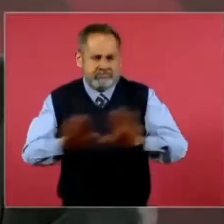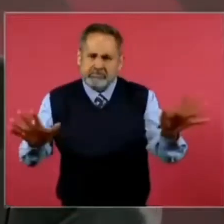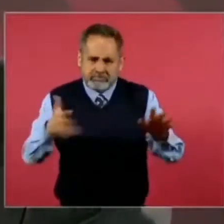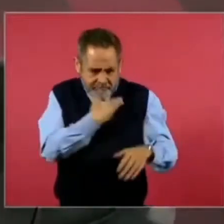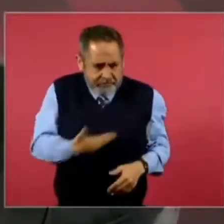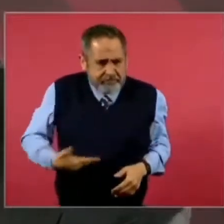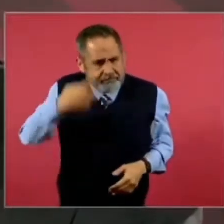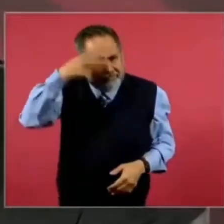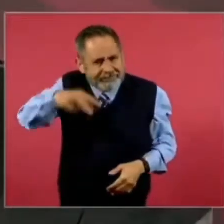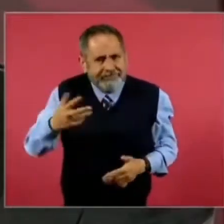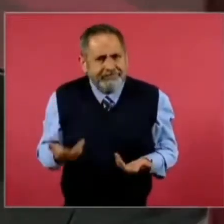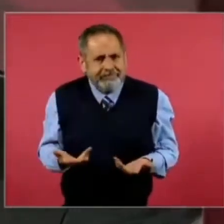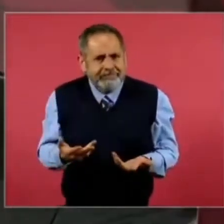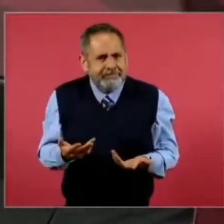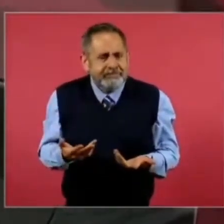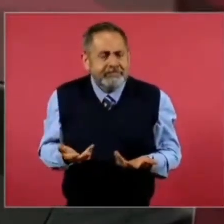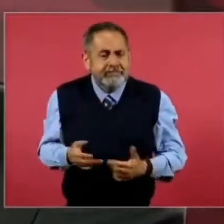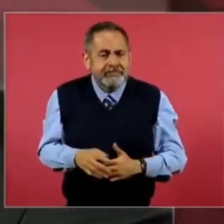Un presidente